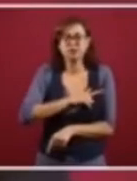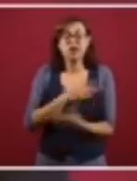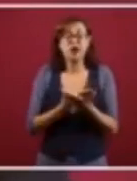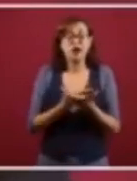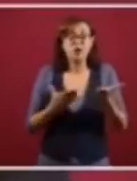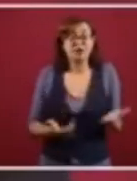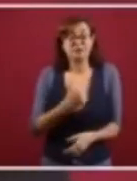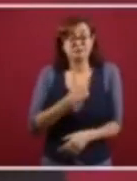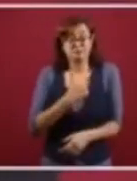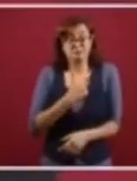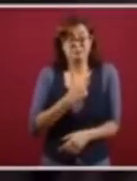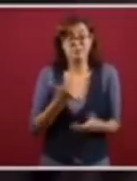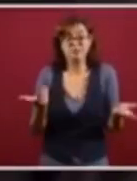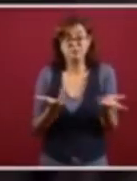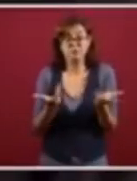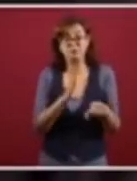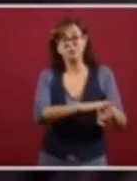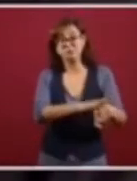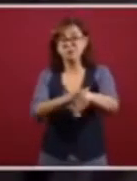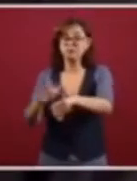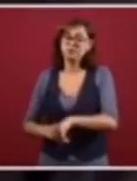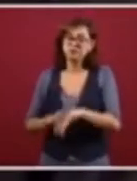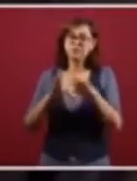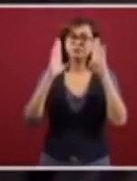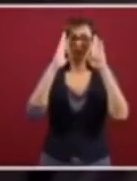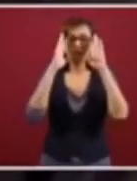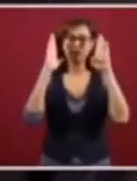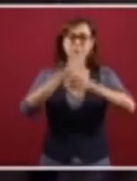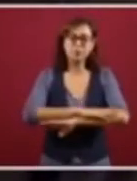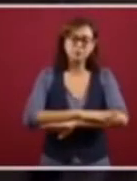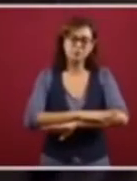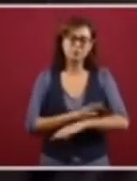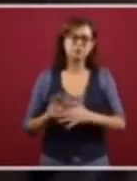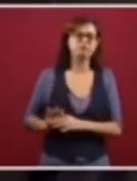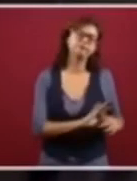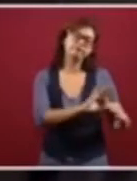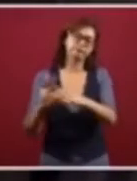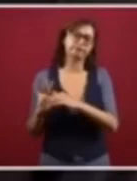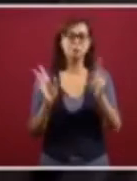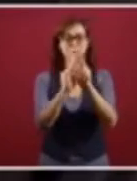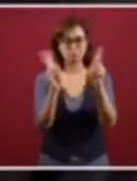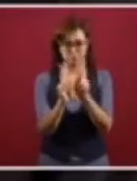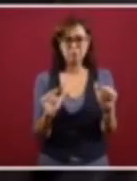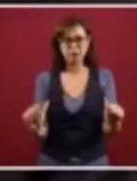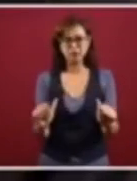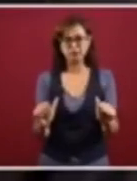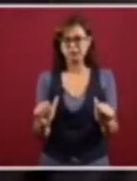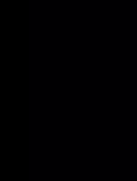estoy haciendo es llamando a la concordia, a la unidad, a la paz, en todos los casos.